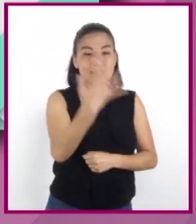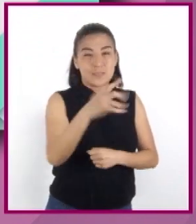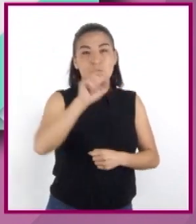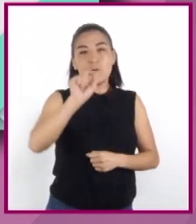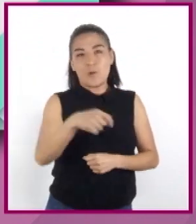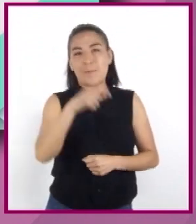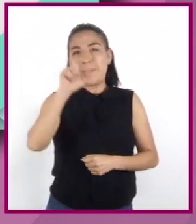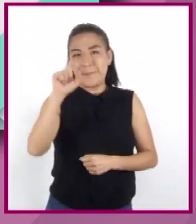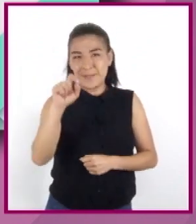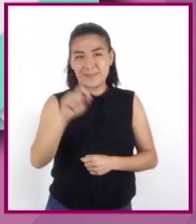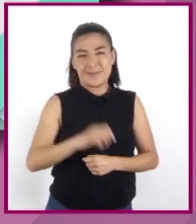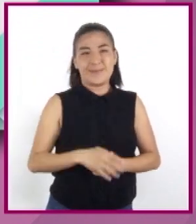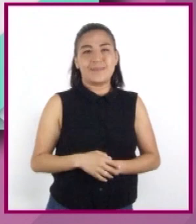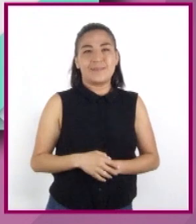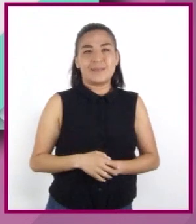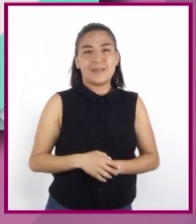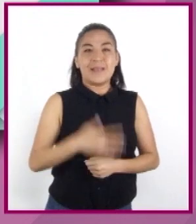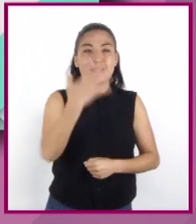5,20,